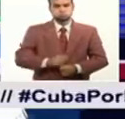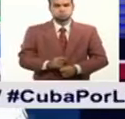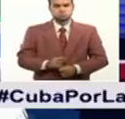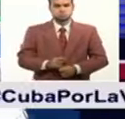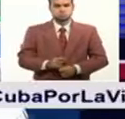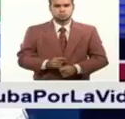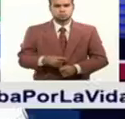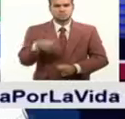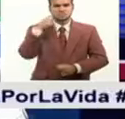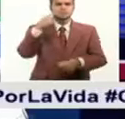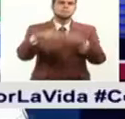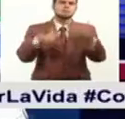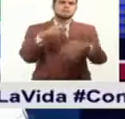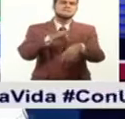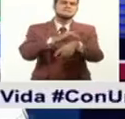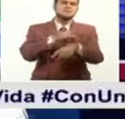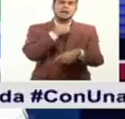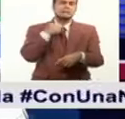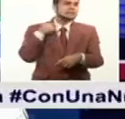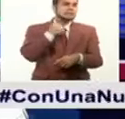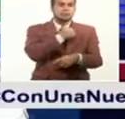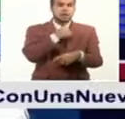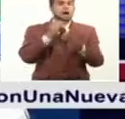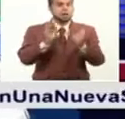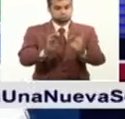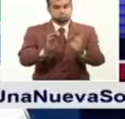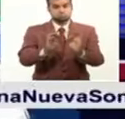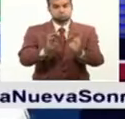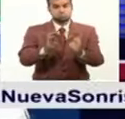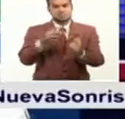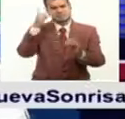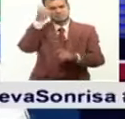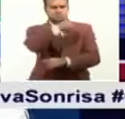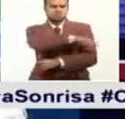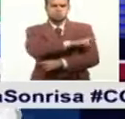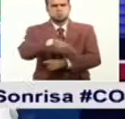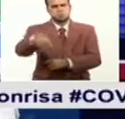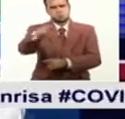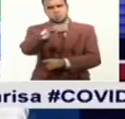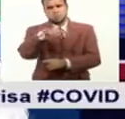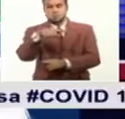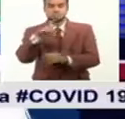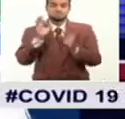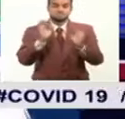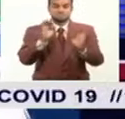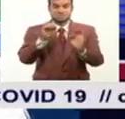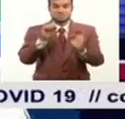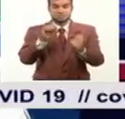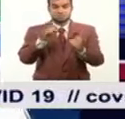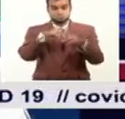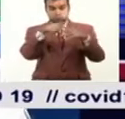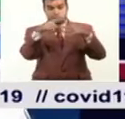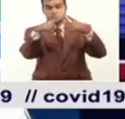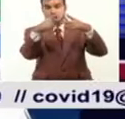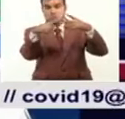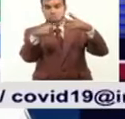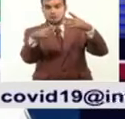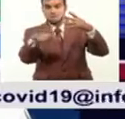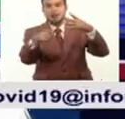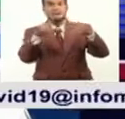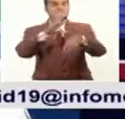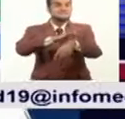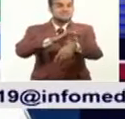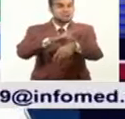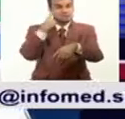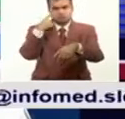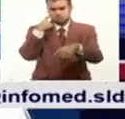también, que nuestra población ha visto que son comorbilidades que se asocian con un